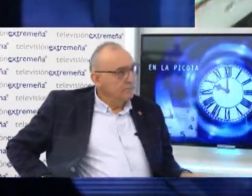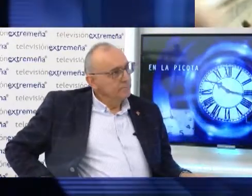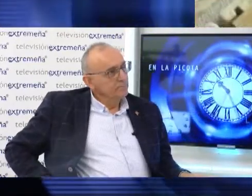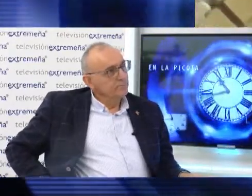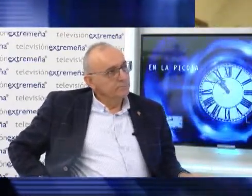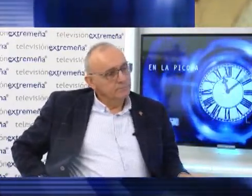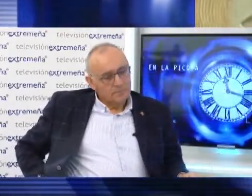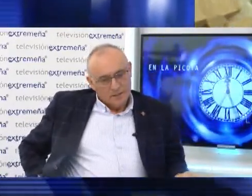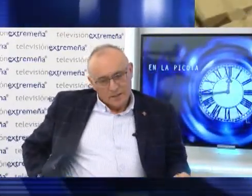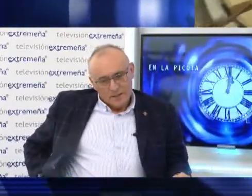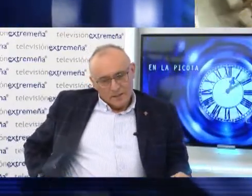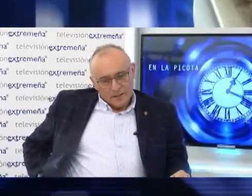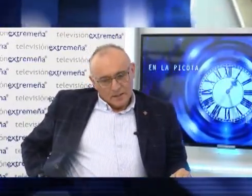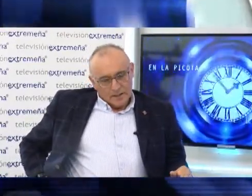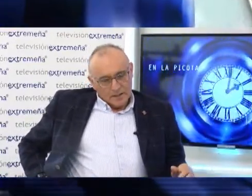calle.